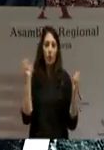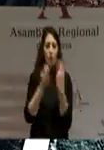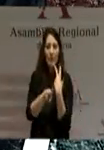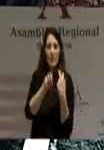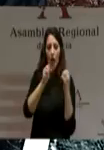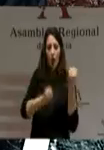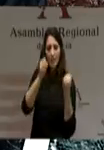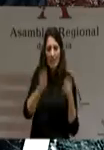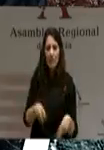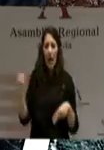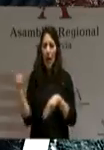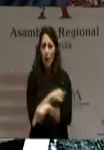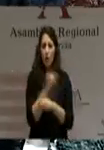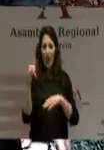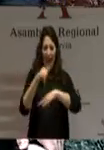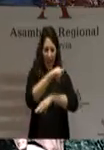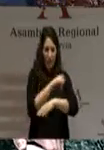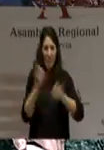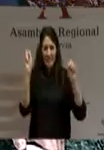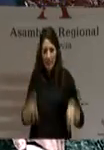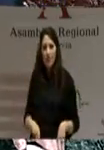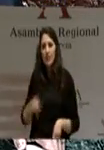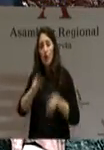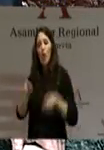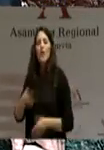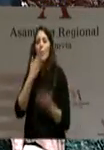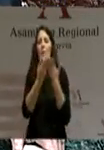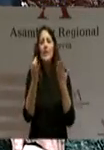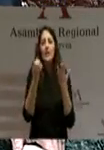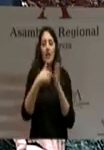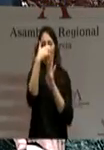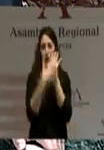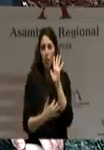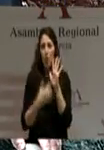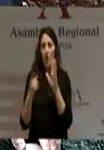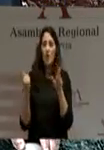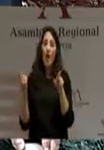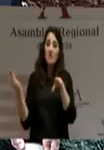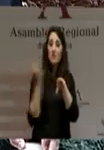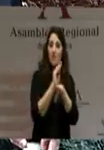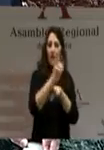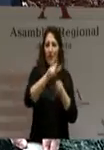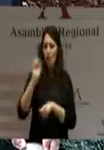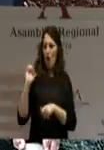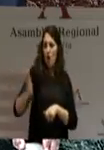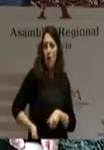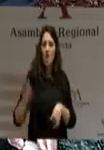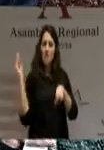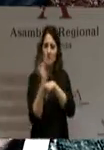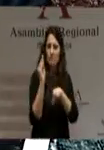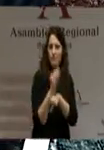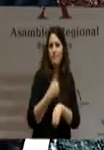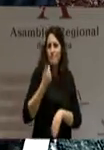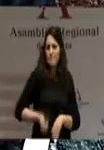sin aviones. La ciudadanía va a seguir demandando una mayor contribución fiscal de quienes más ganan y tienen. Va a seguir demandando